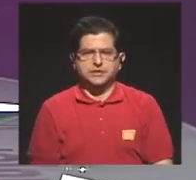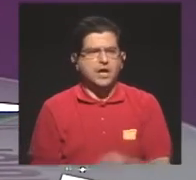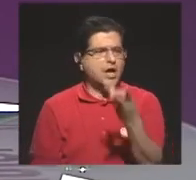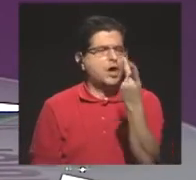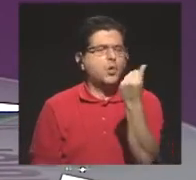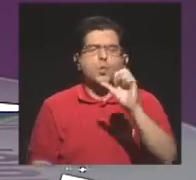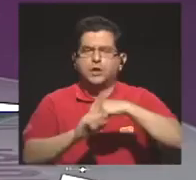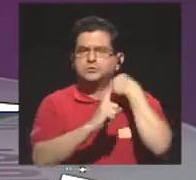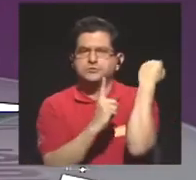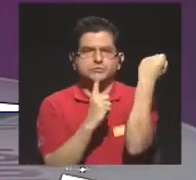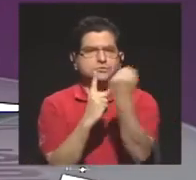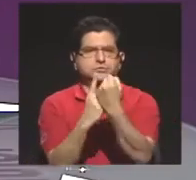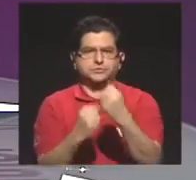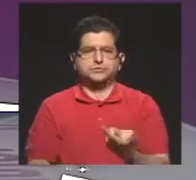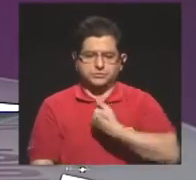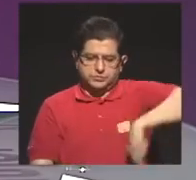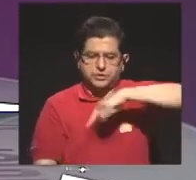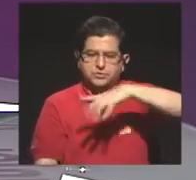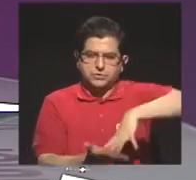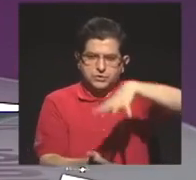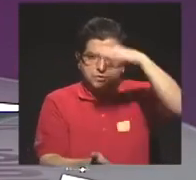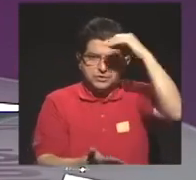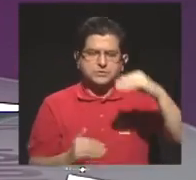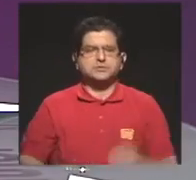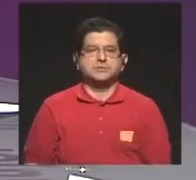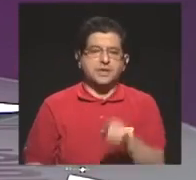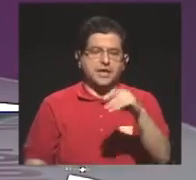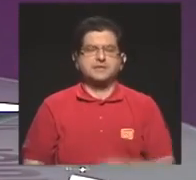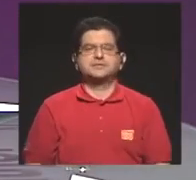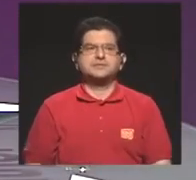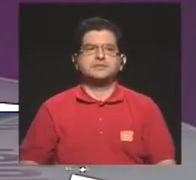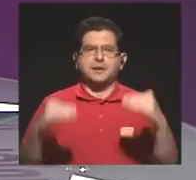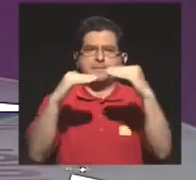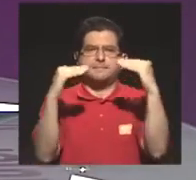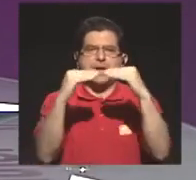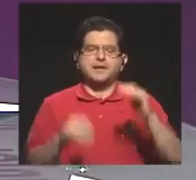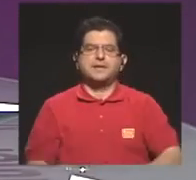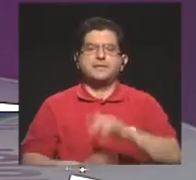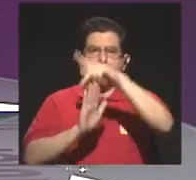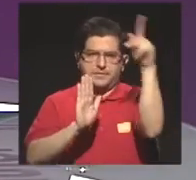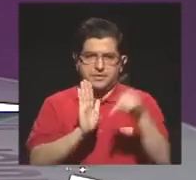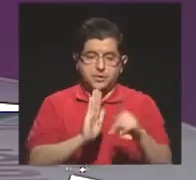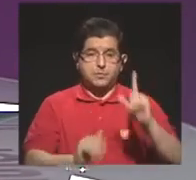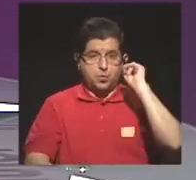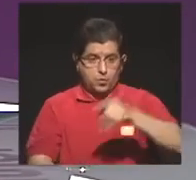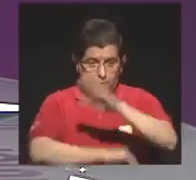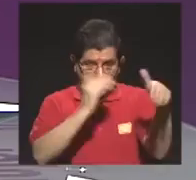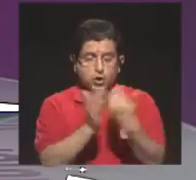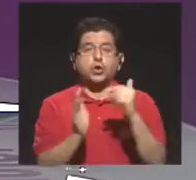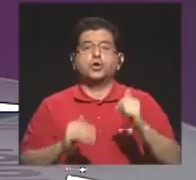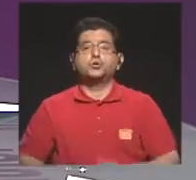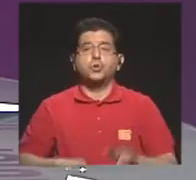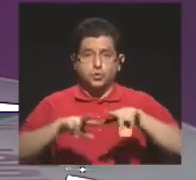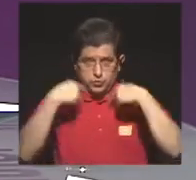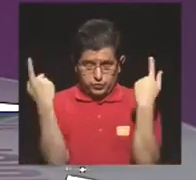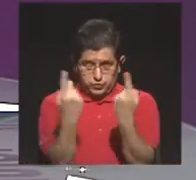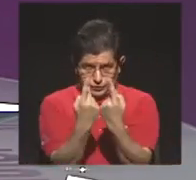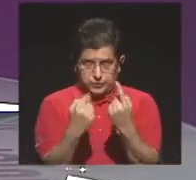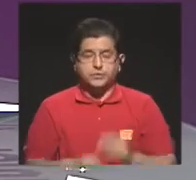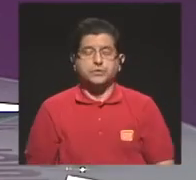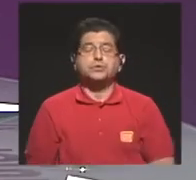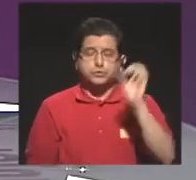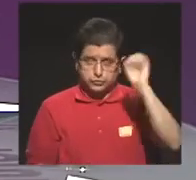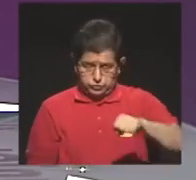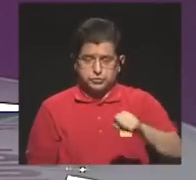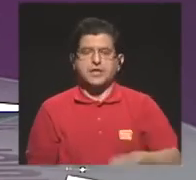como sociedad hemos aprendido la paridad como principio. Esa es una característica. De manera obligatoria para todos los partidos. Evidentemente. Porque algunos ya lo podían